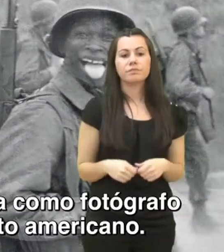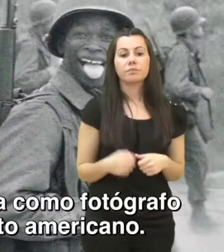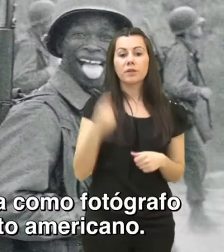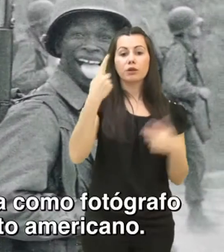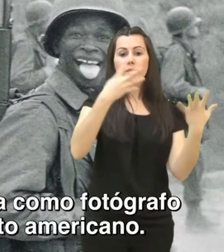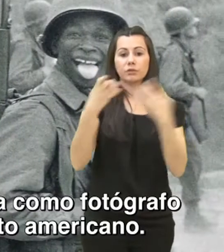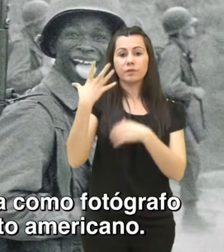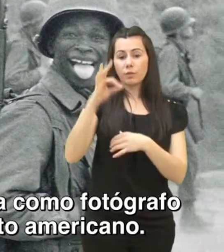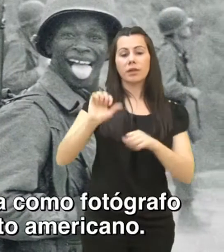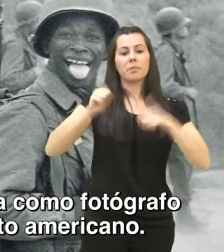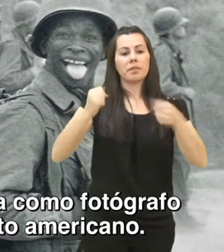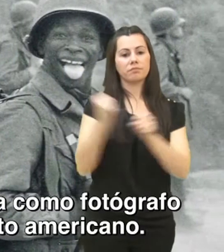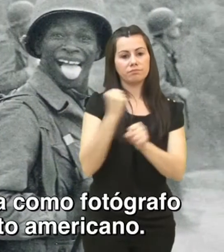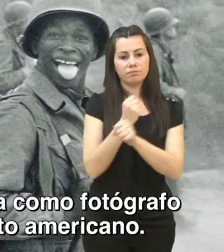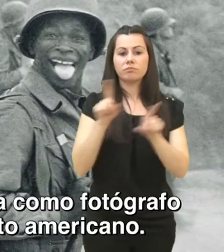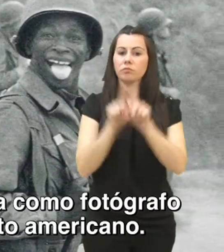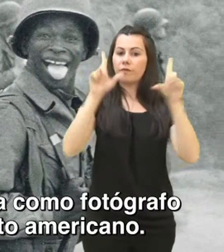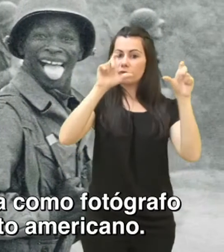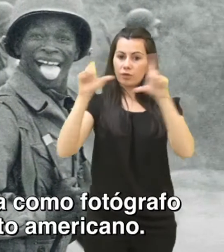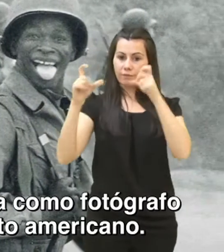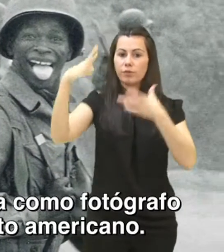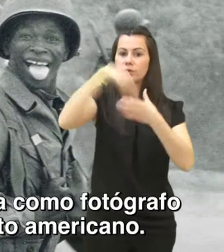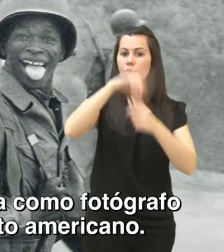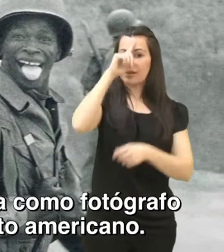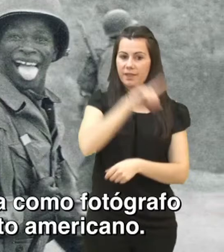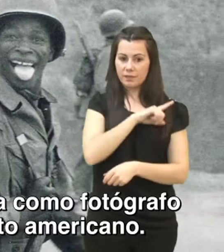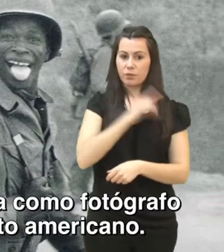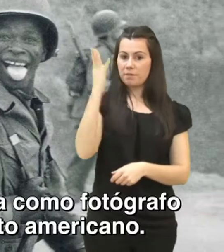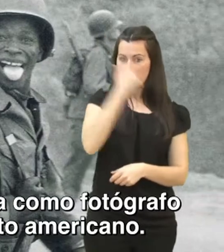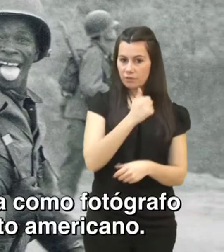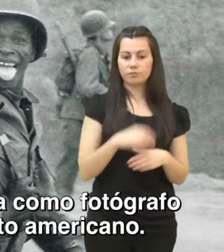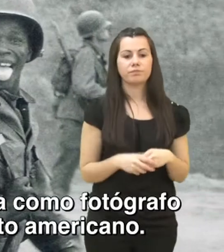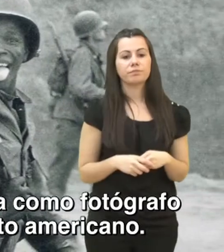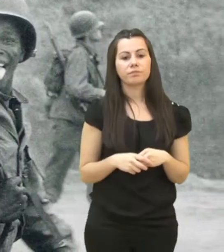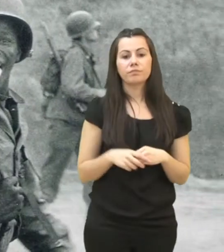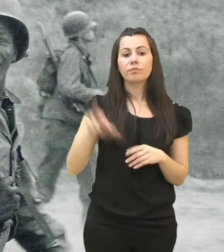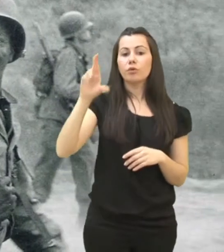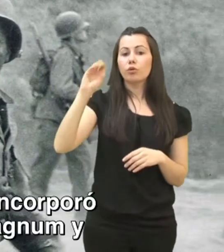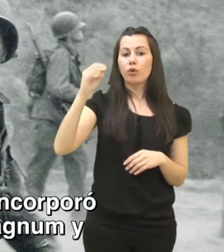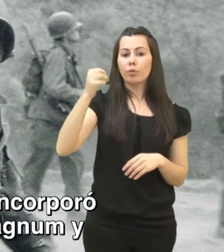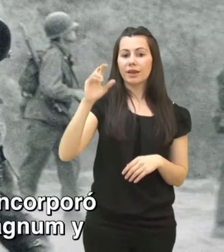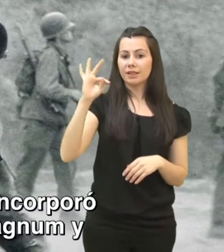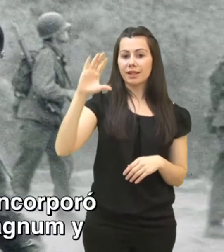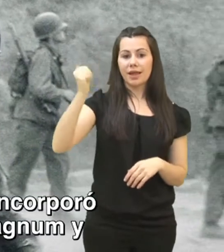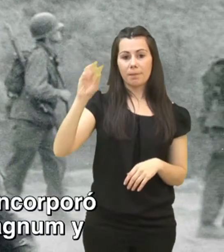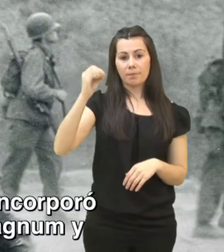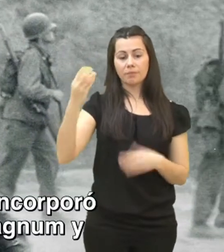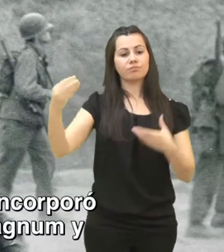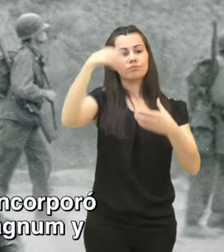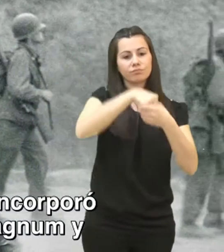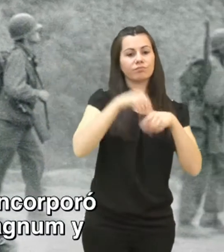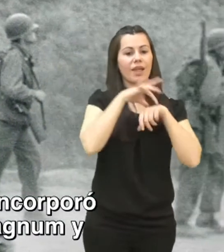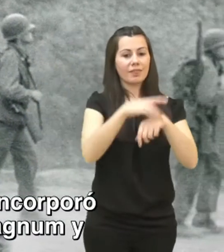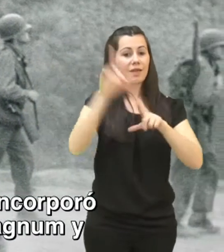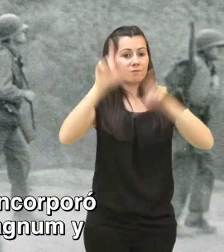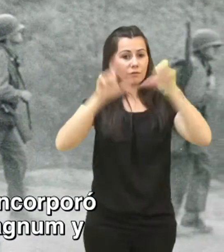En 1950 inicia su carrera como fotógrafo asistente en el ejército americano. Robert Capa le incorporó